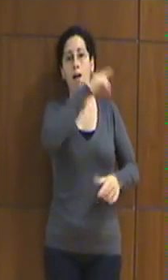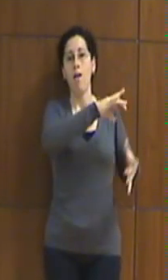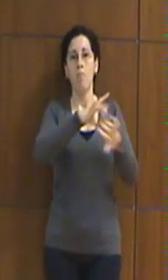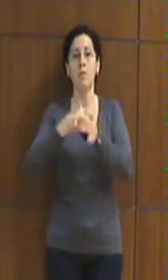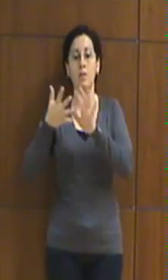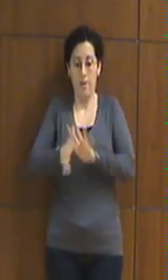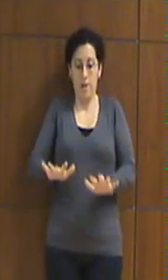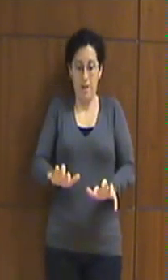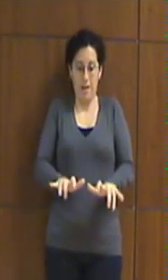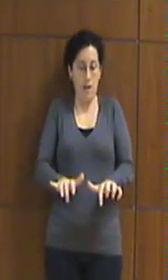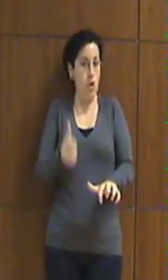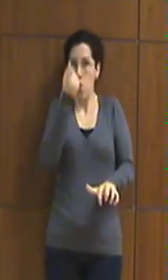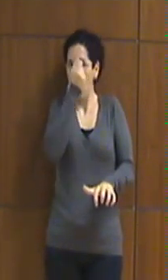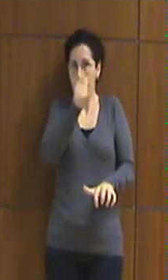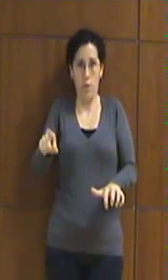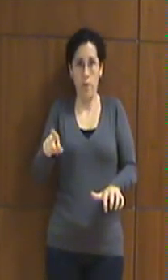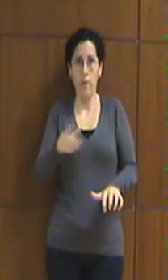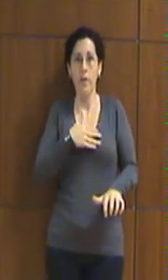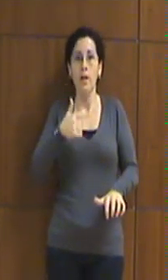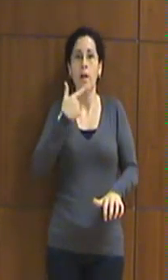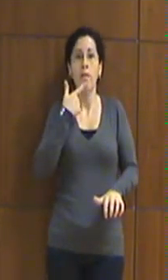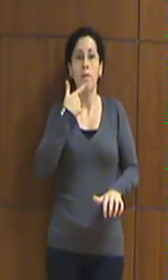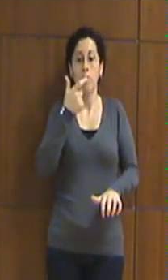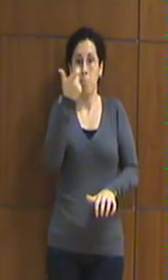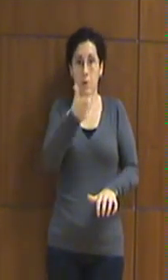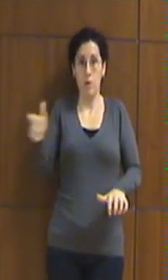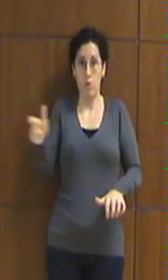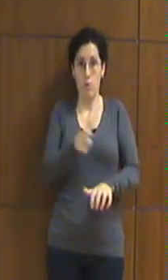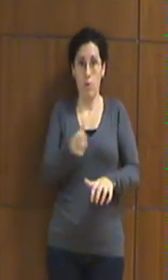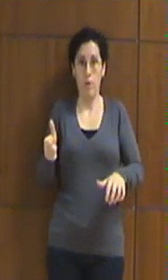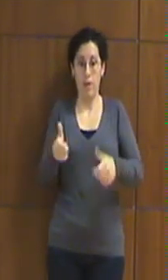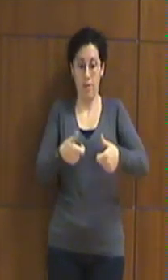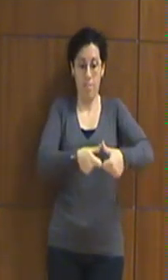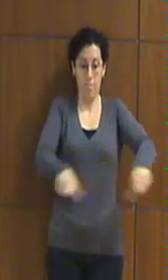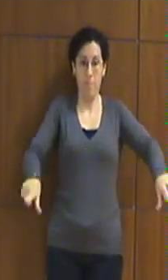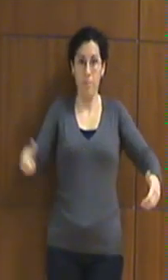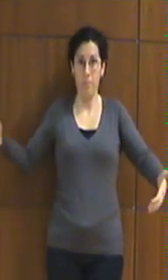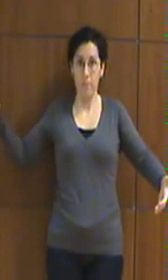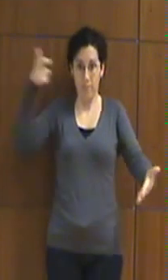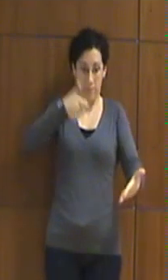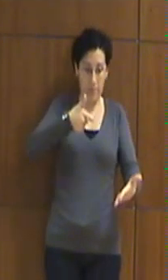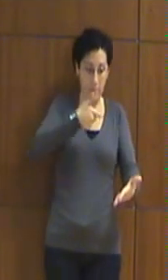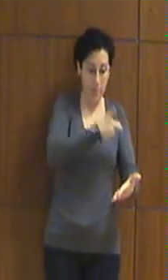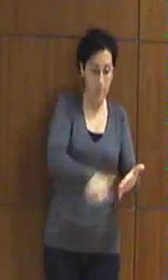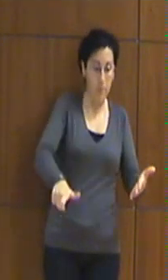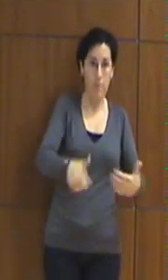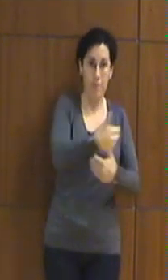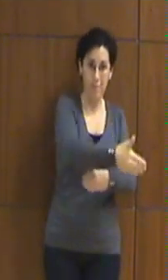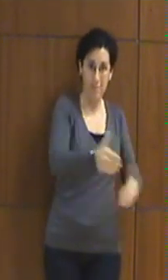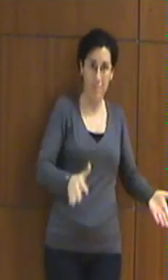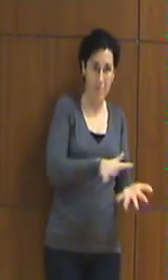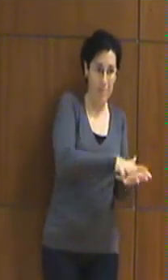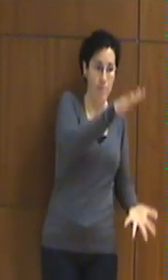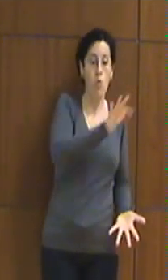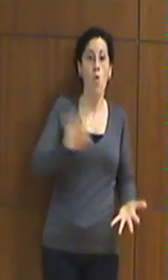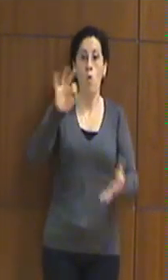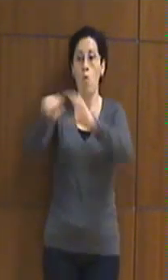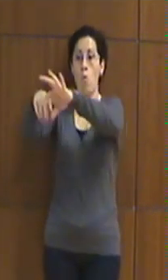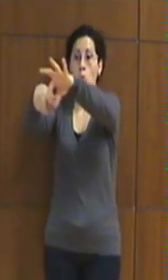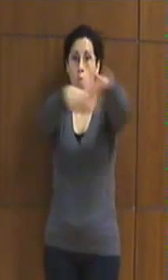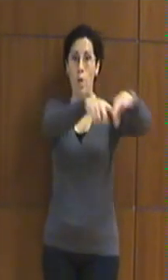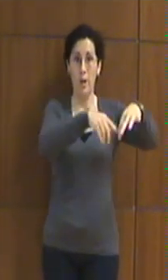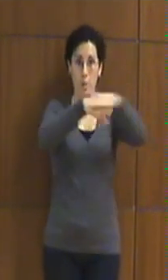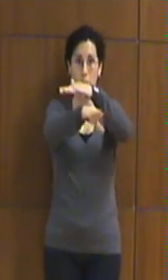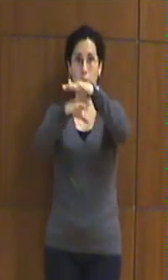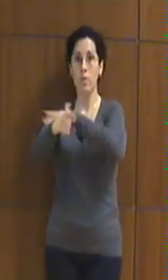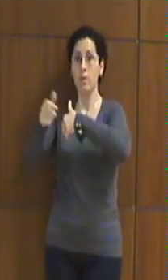sino simplemente con disparar con la pistola, con el terminal, a las pegatinas que están colocadas tanto en la ubicación como en el palé,